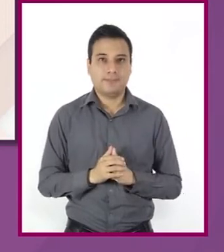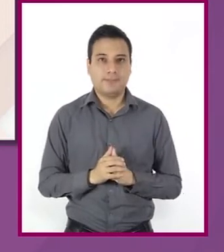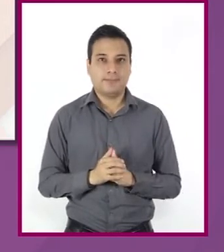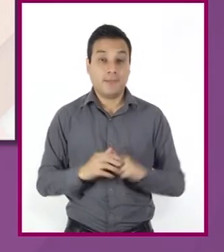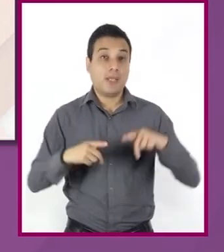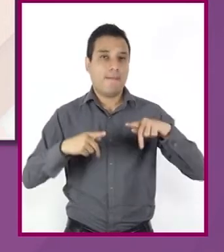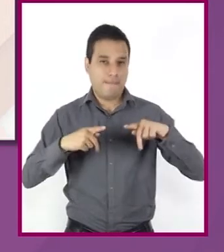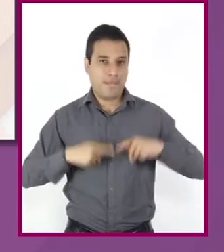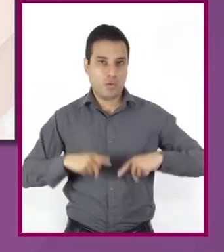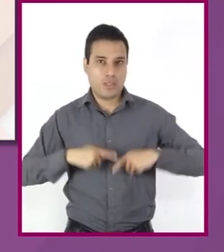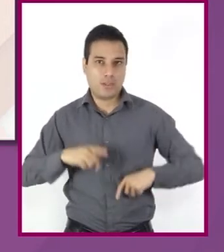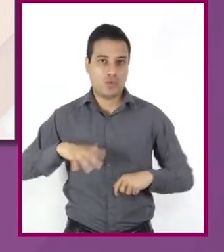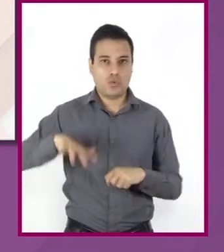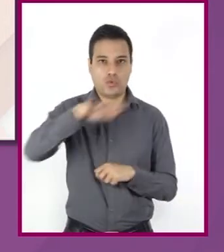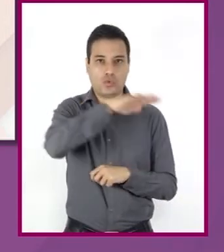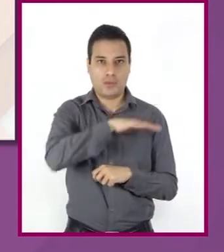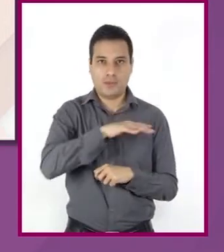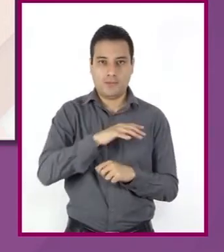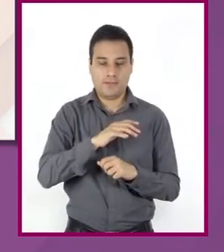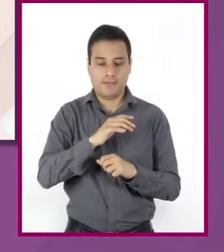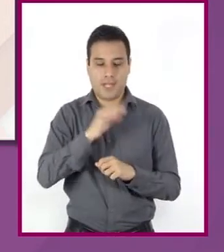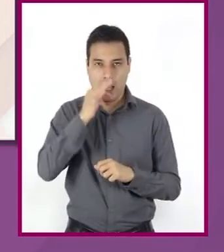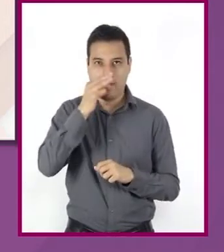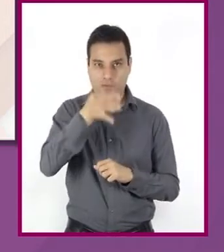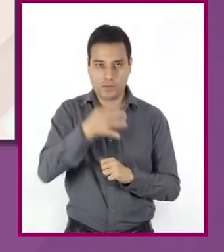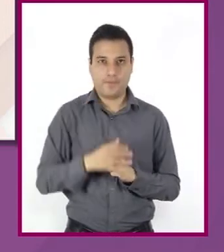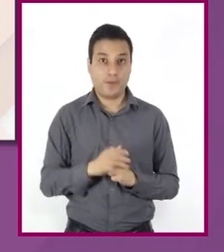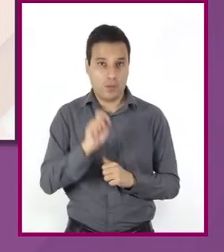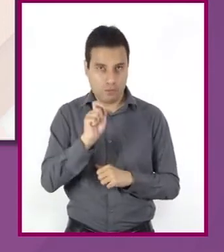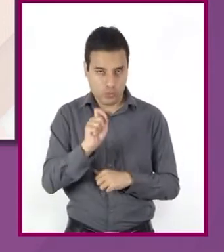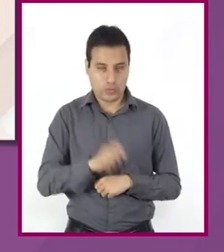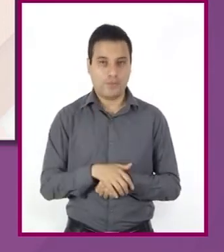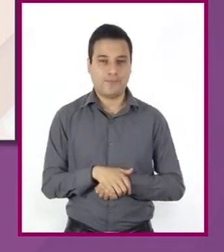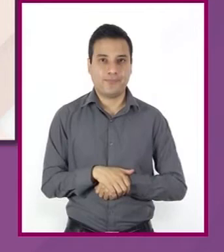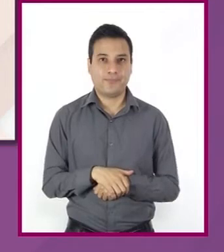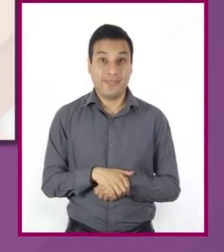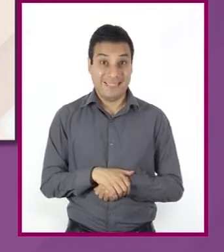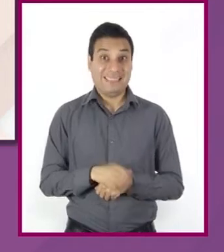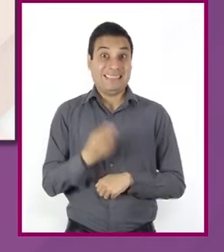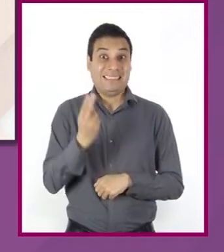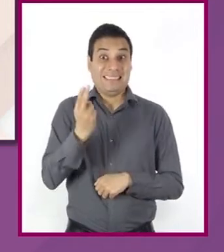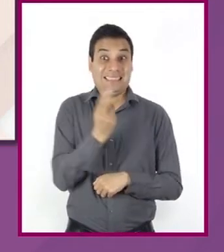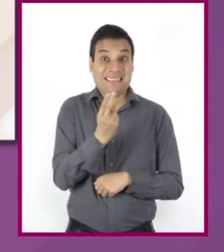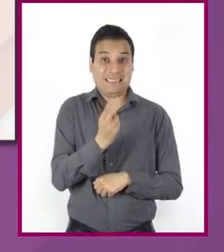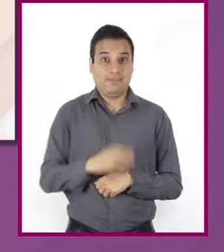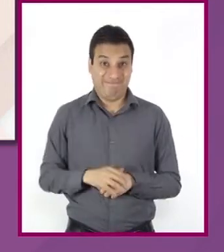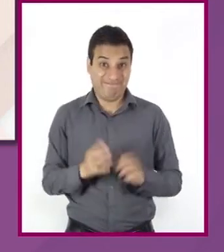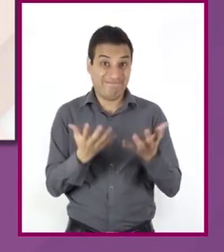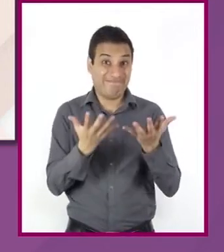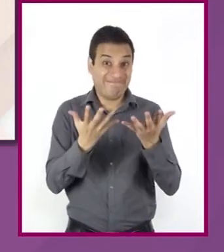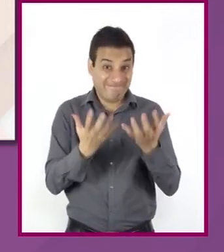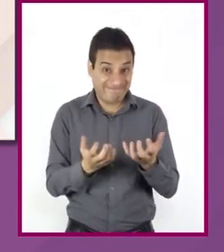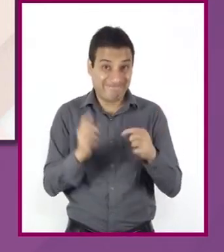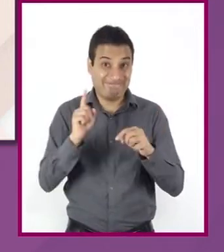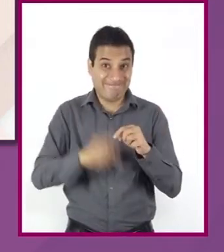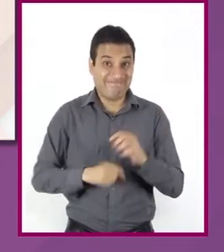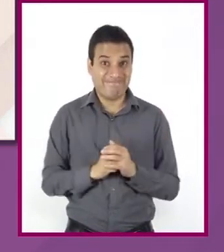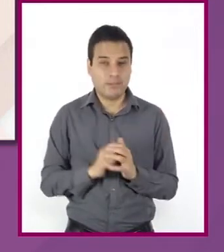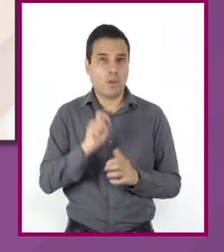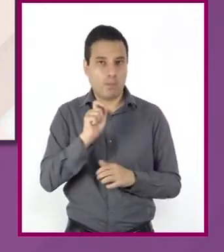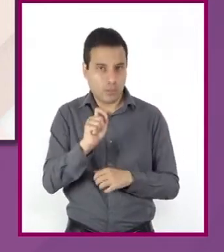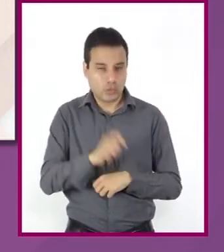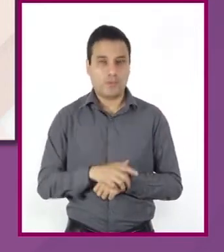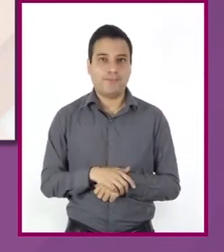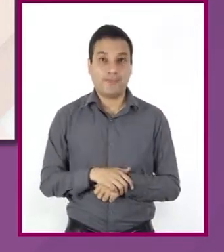Dirigiéndose a la gente de la comunidad. Punto. Será necesario algo para acabar con la sequía. Punto.